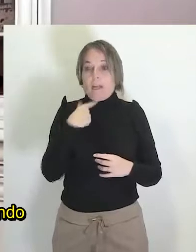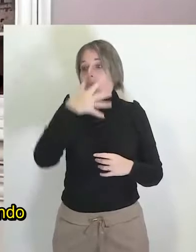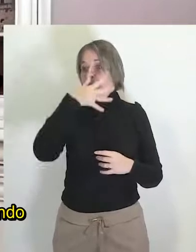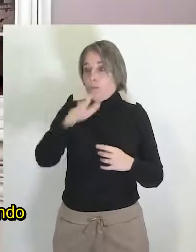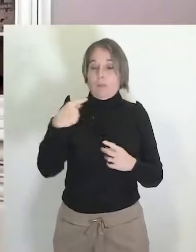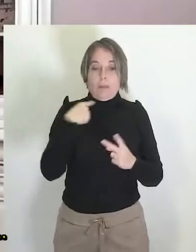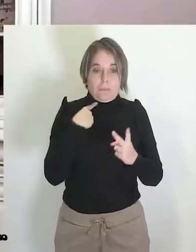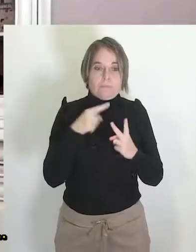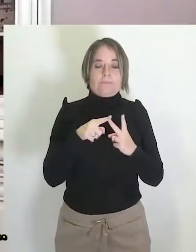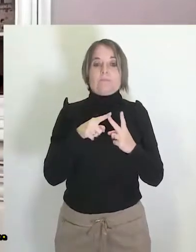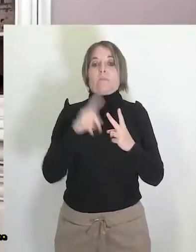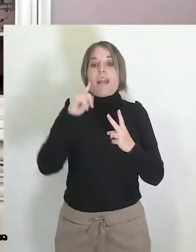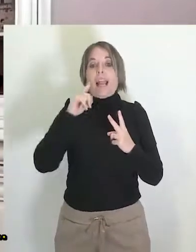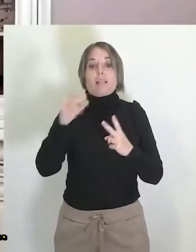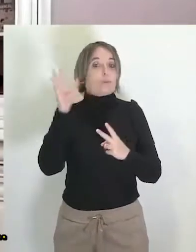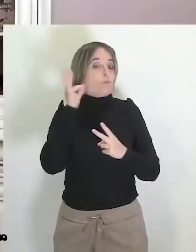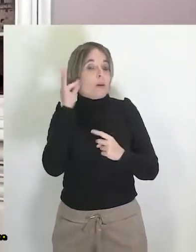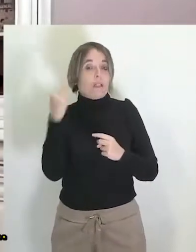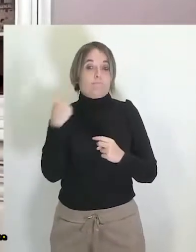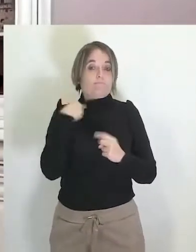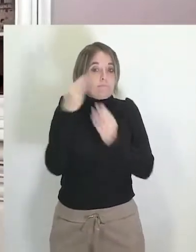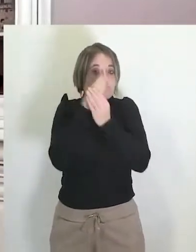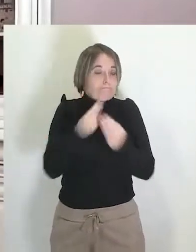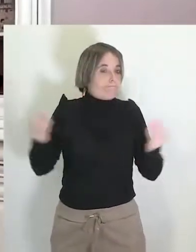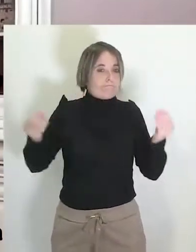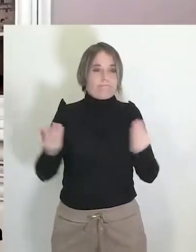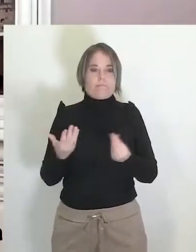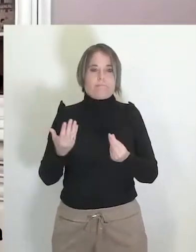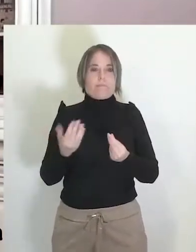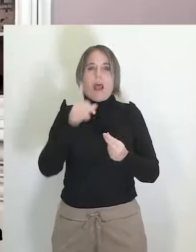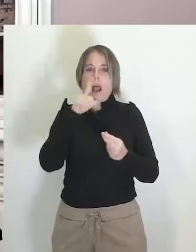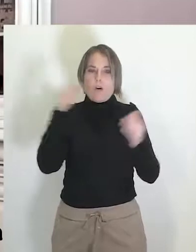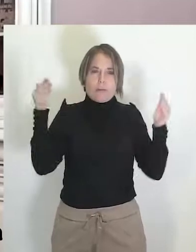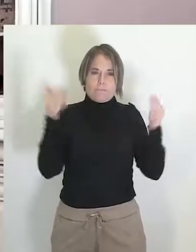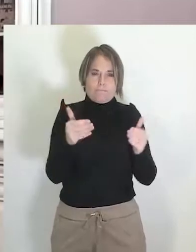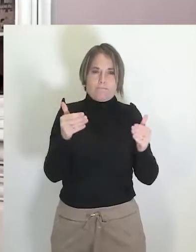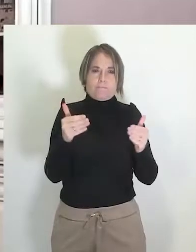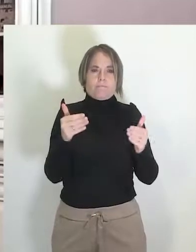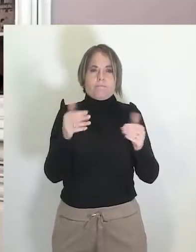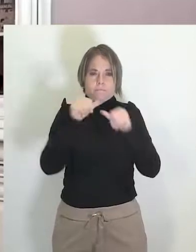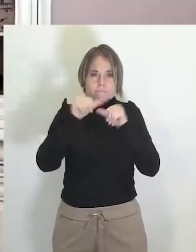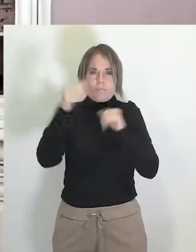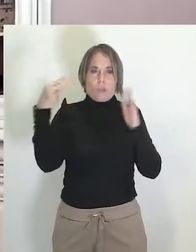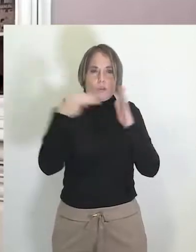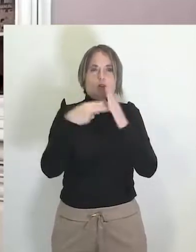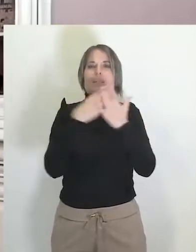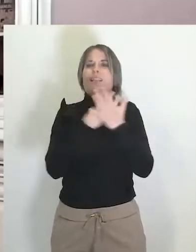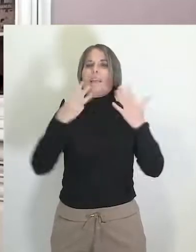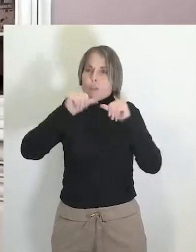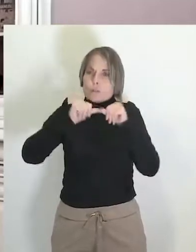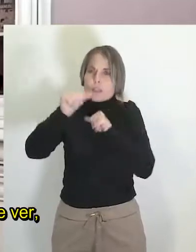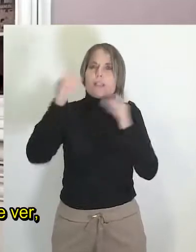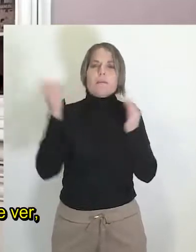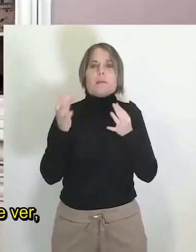muchas denuncias, se van perdiendo muchos casos de mujeres. No sé si, y ahora vamos a entrar ya en lo que sucede a partir de abril de